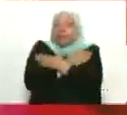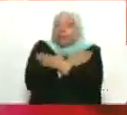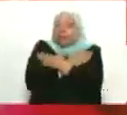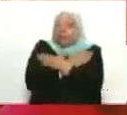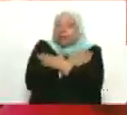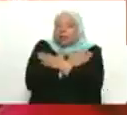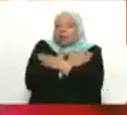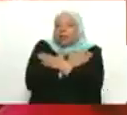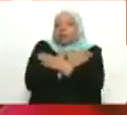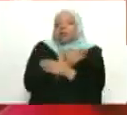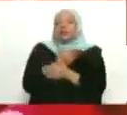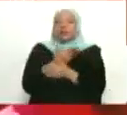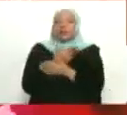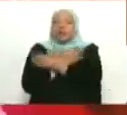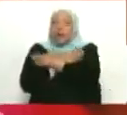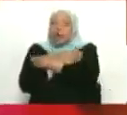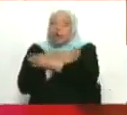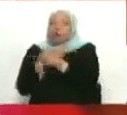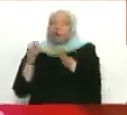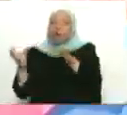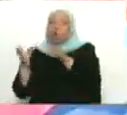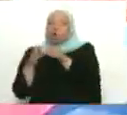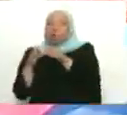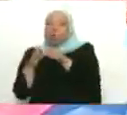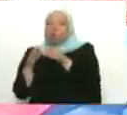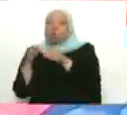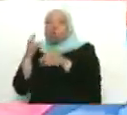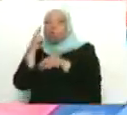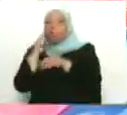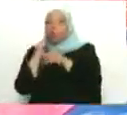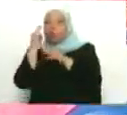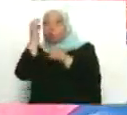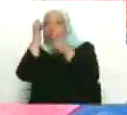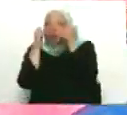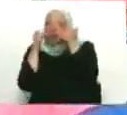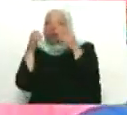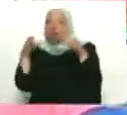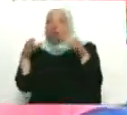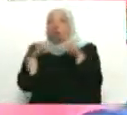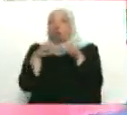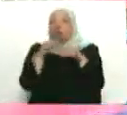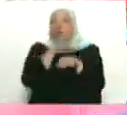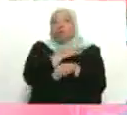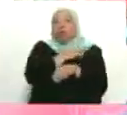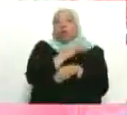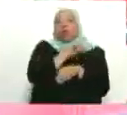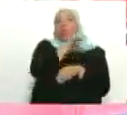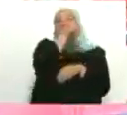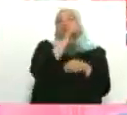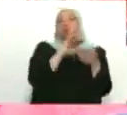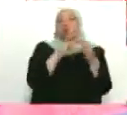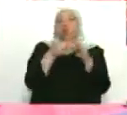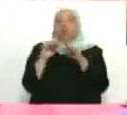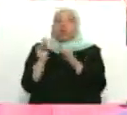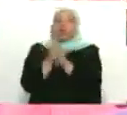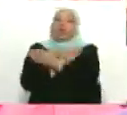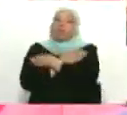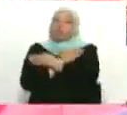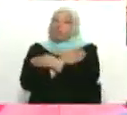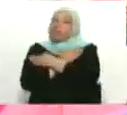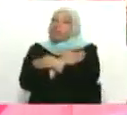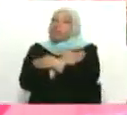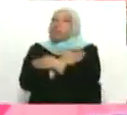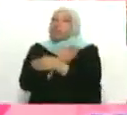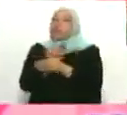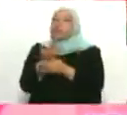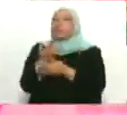para hacerle un reconocimiento, y a sus equipos, a los jefes de comunidades y a sus equipos, a los jefes de calle y